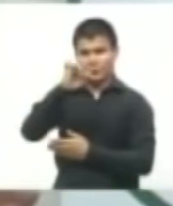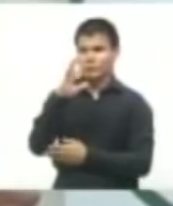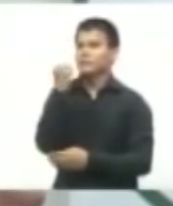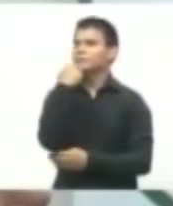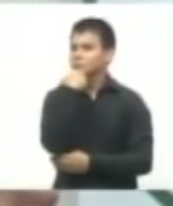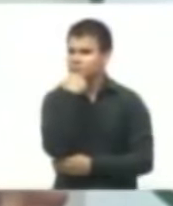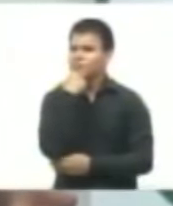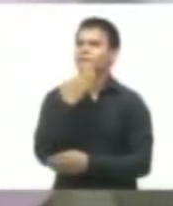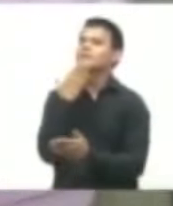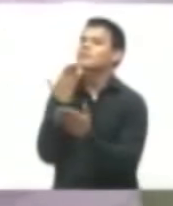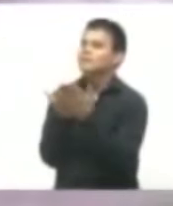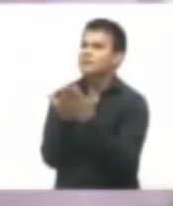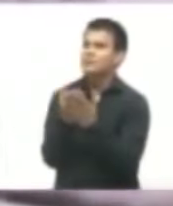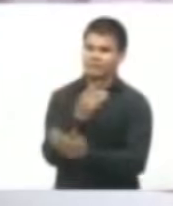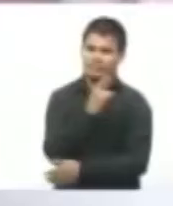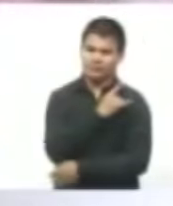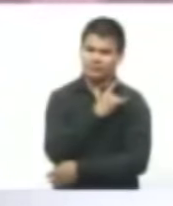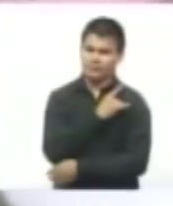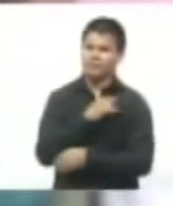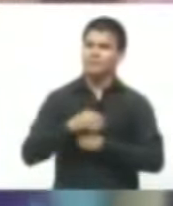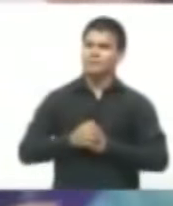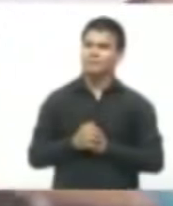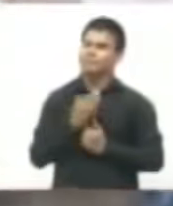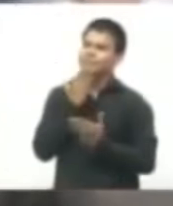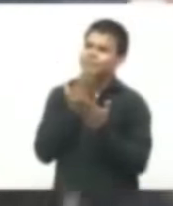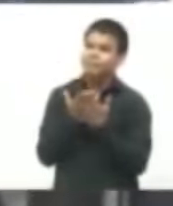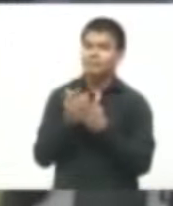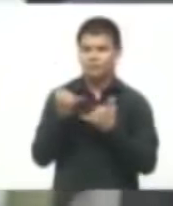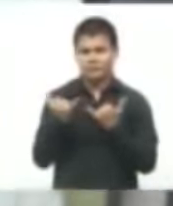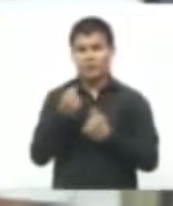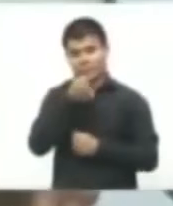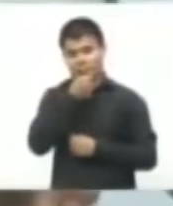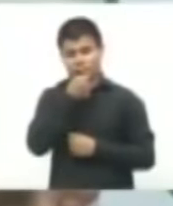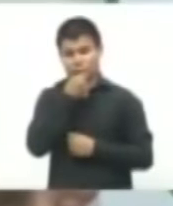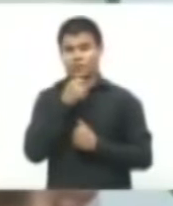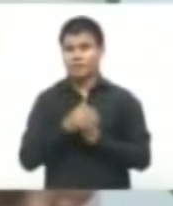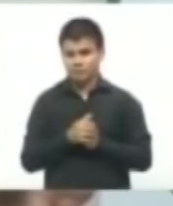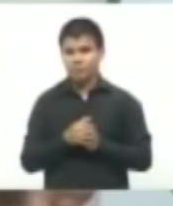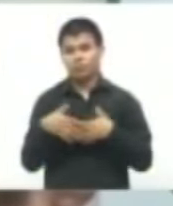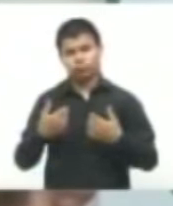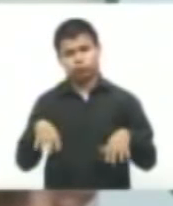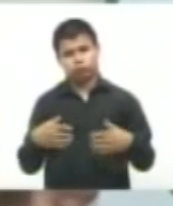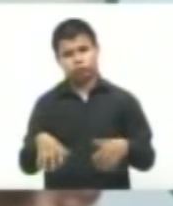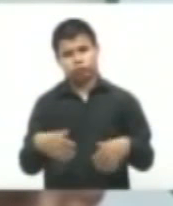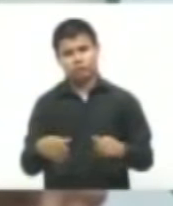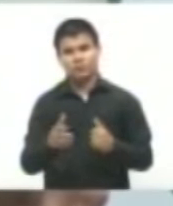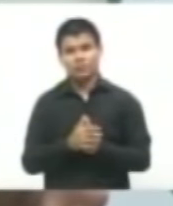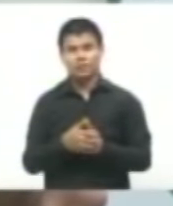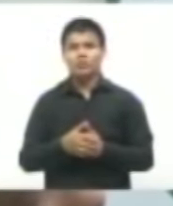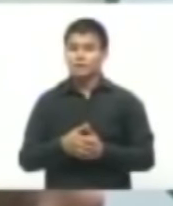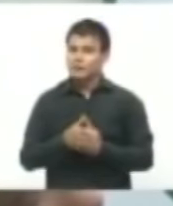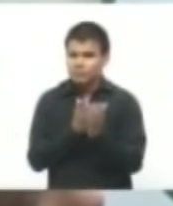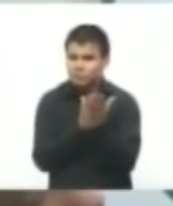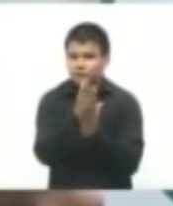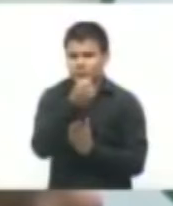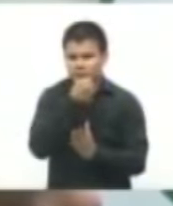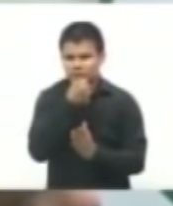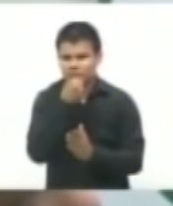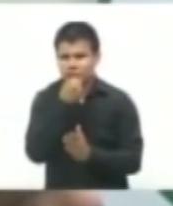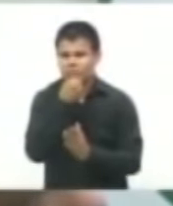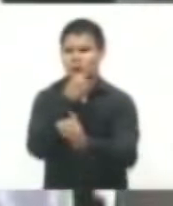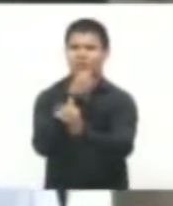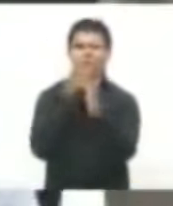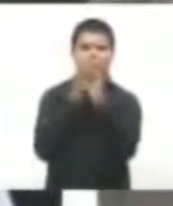son parte importante de la sociedad. El periodismo es el encargado de hacer valer y contribuir con que se mantengan los valores en